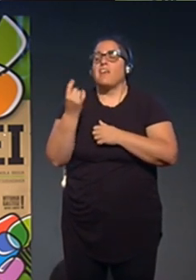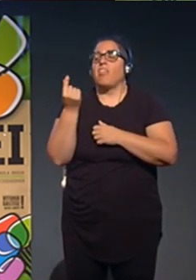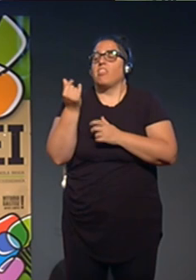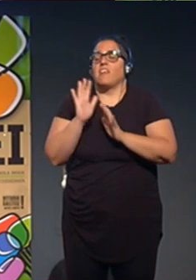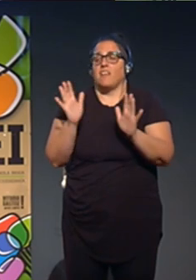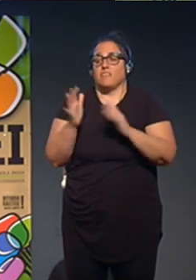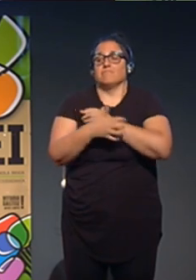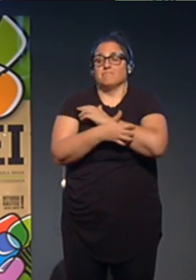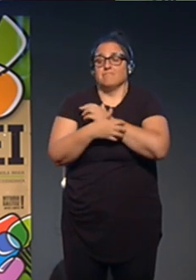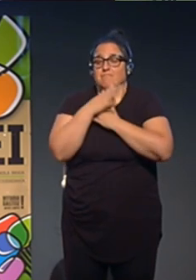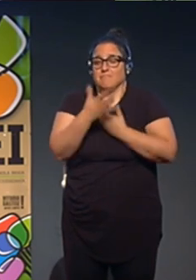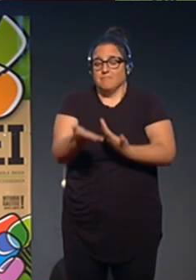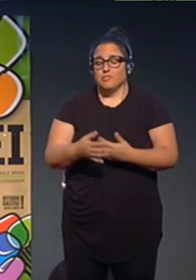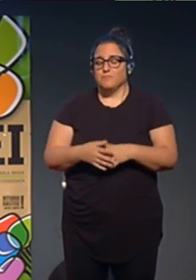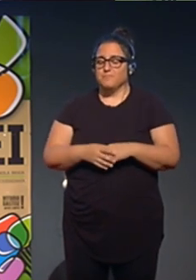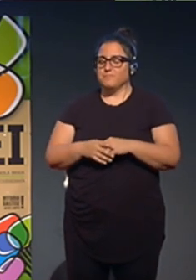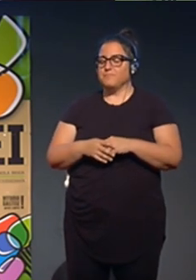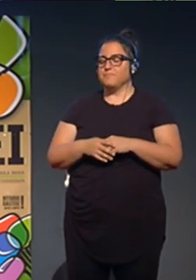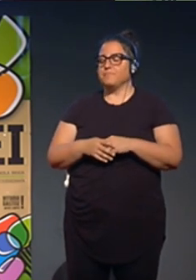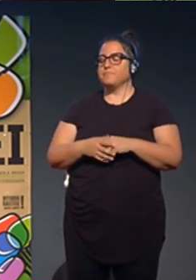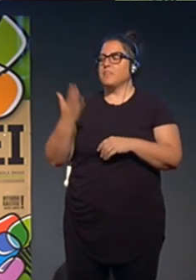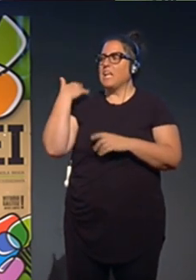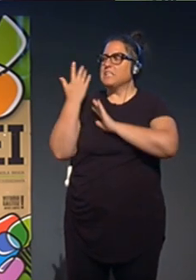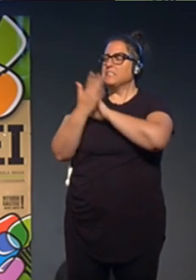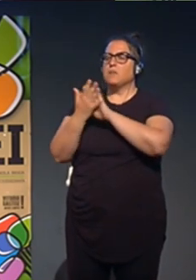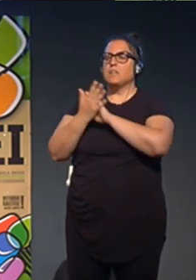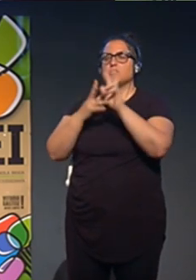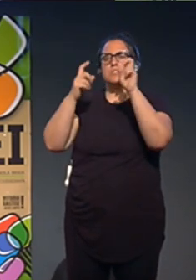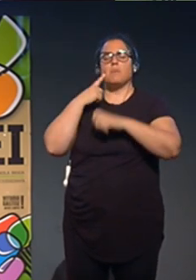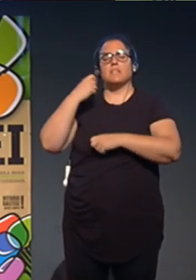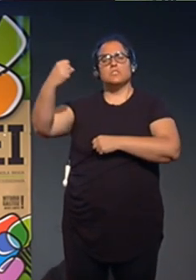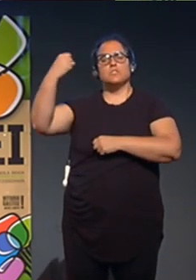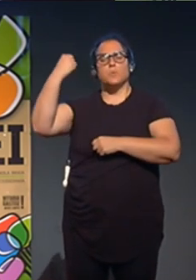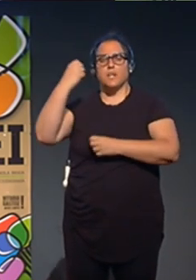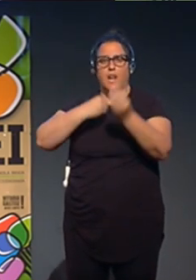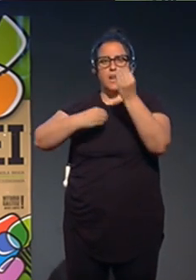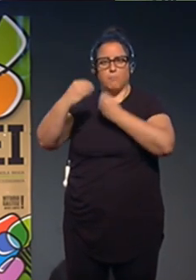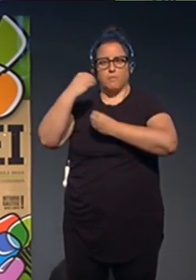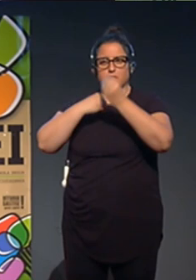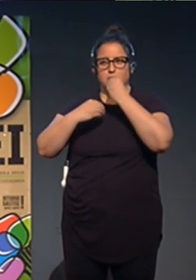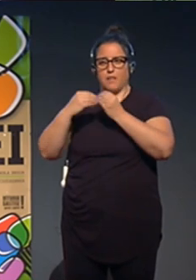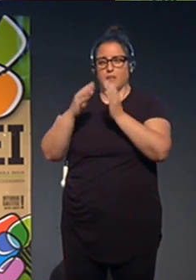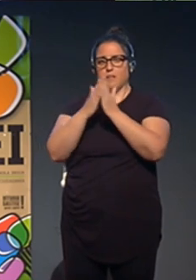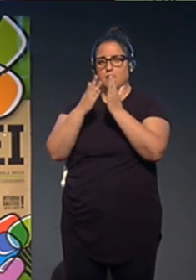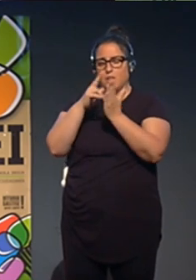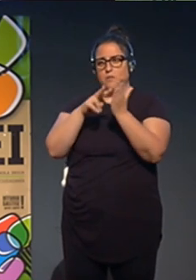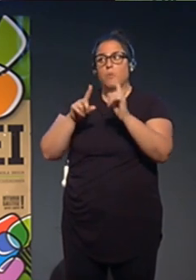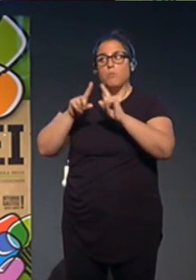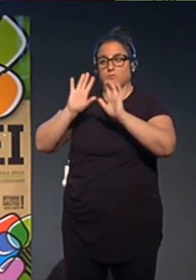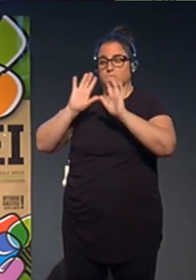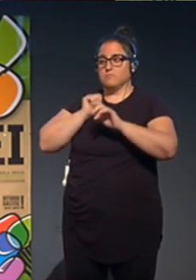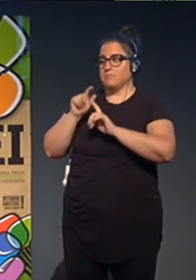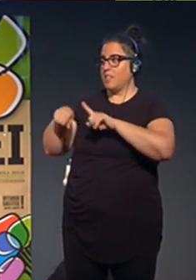eso hablabas antes de la la soberanía alimentaria y leyendo eh el libro e Por cierto luego va a estar Pepe fuera